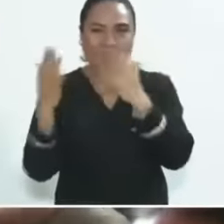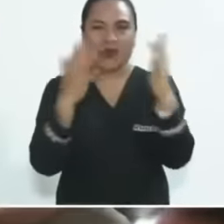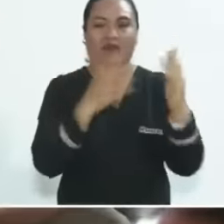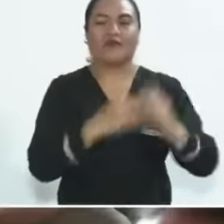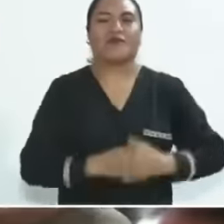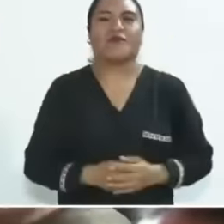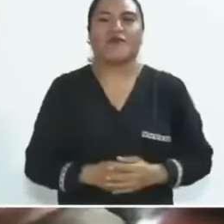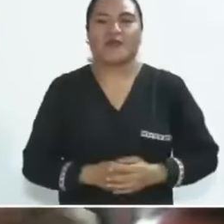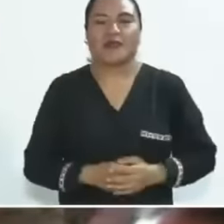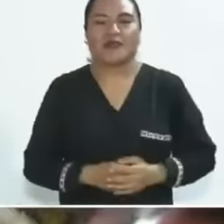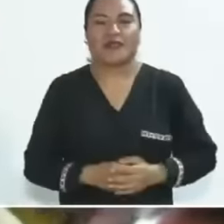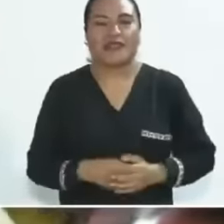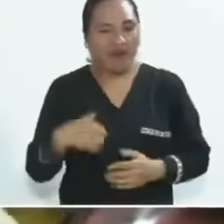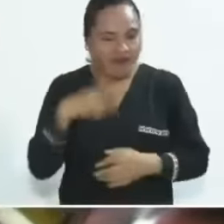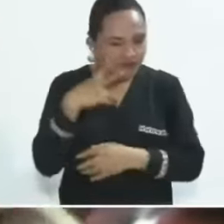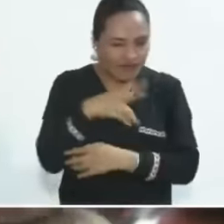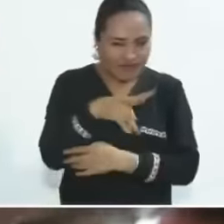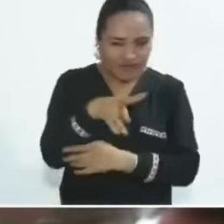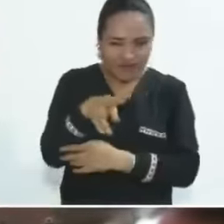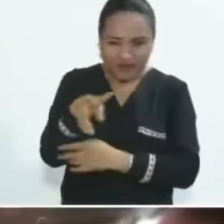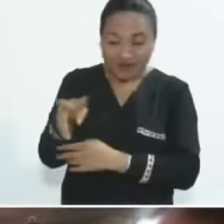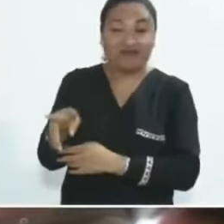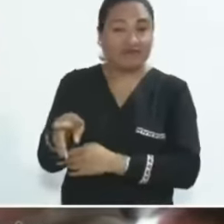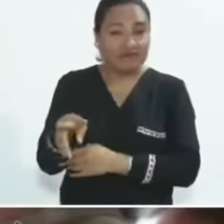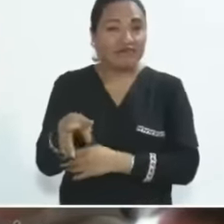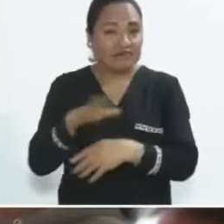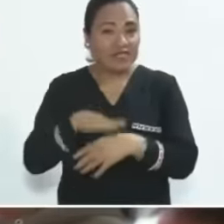Lo estaba yo observando.